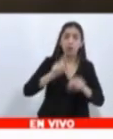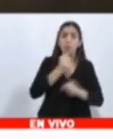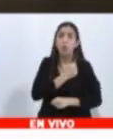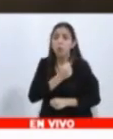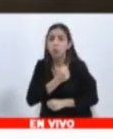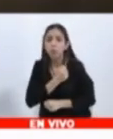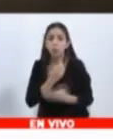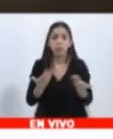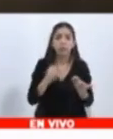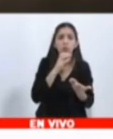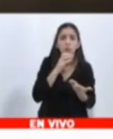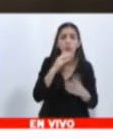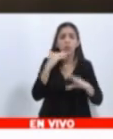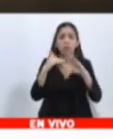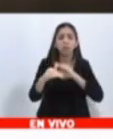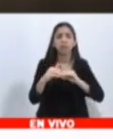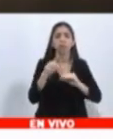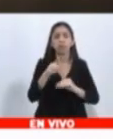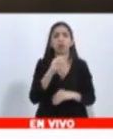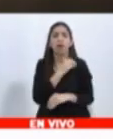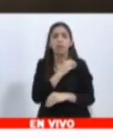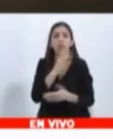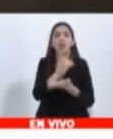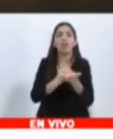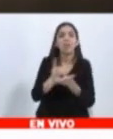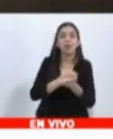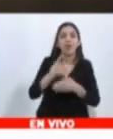Hemos pasado en estos días